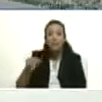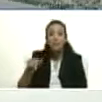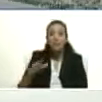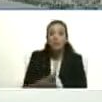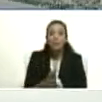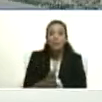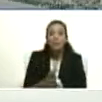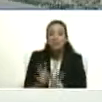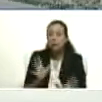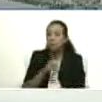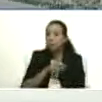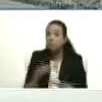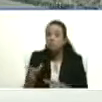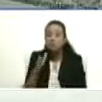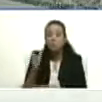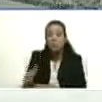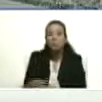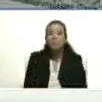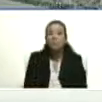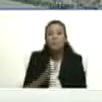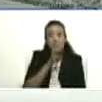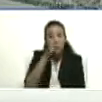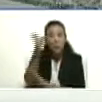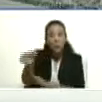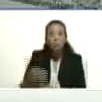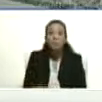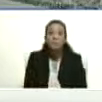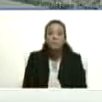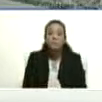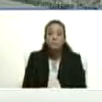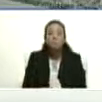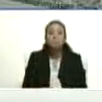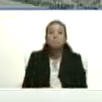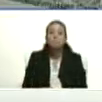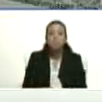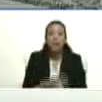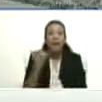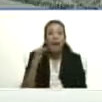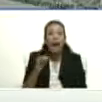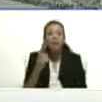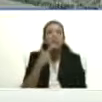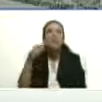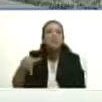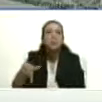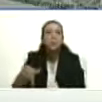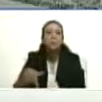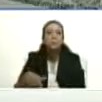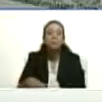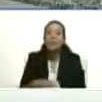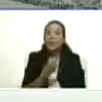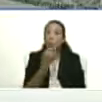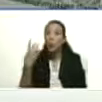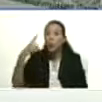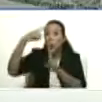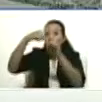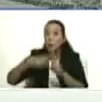cayó parado. Cayó en Guacara y cayó parado. ¿Qué cayó? El hito